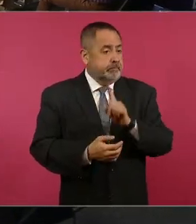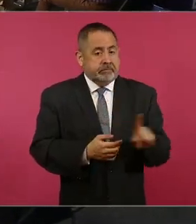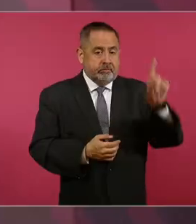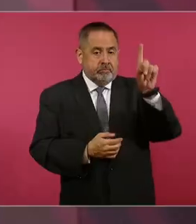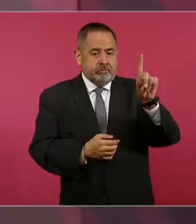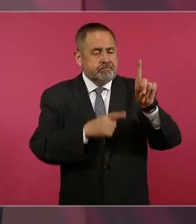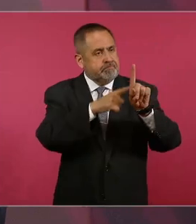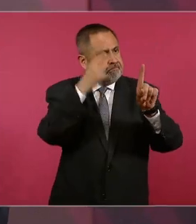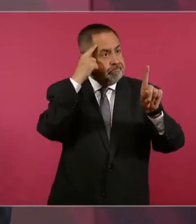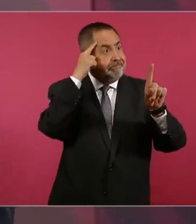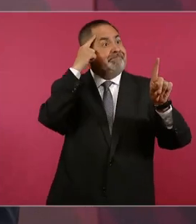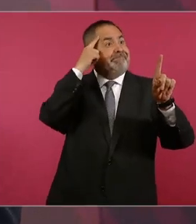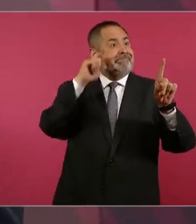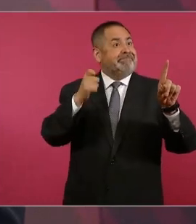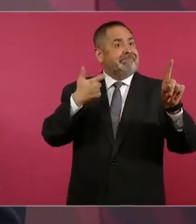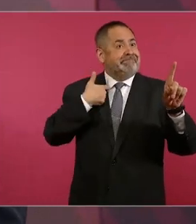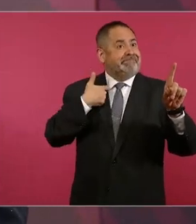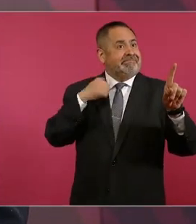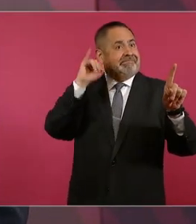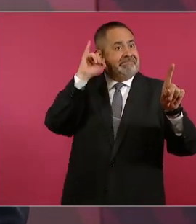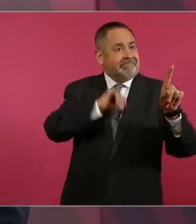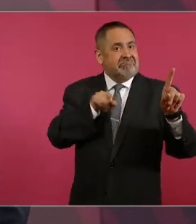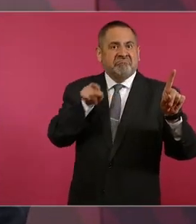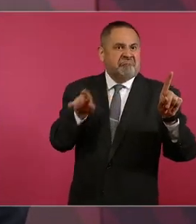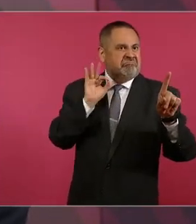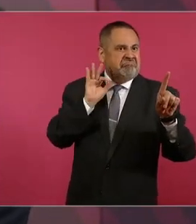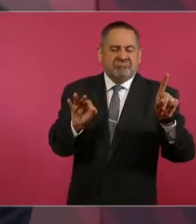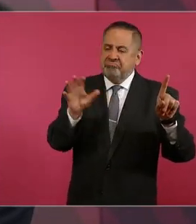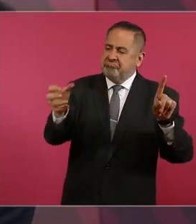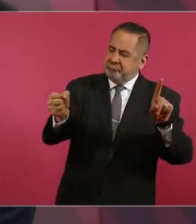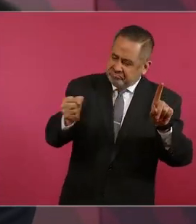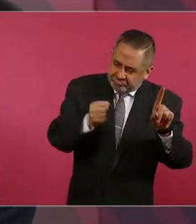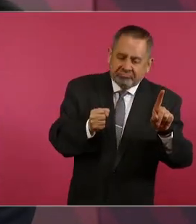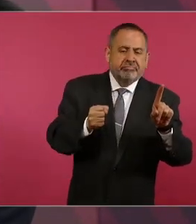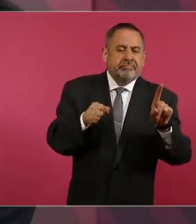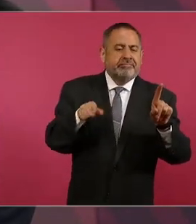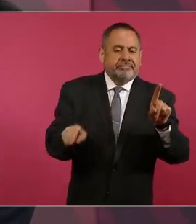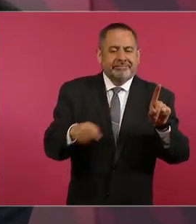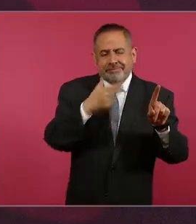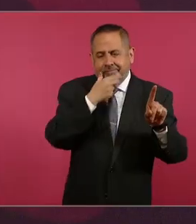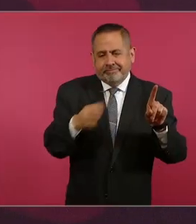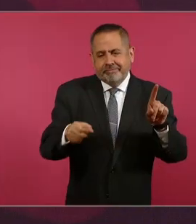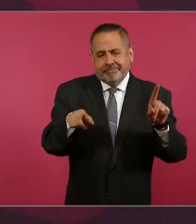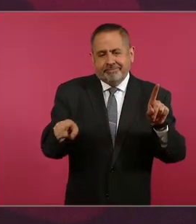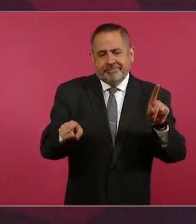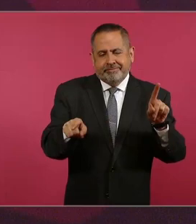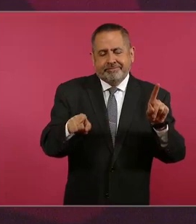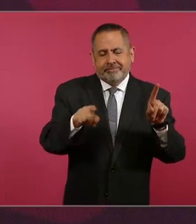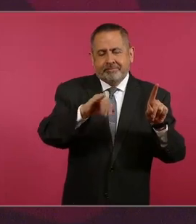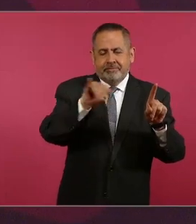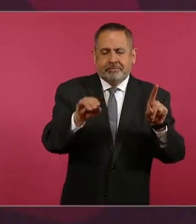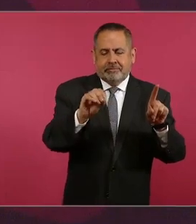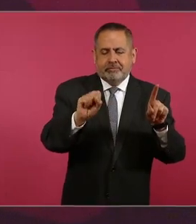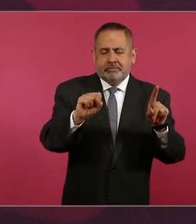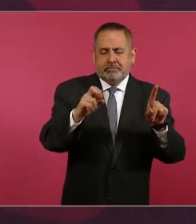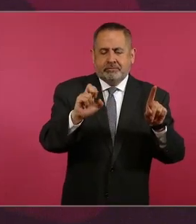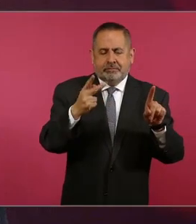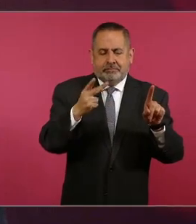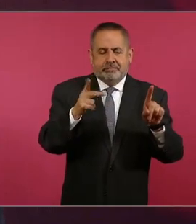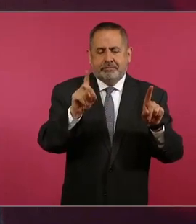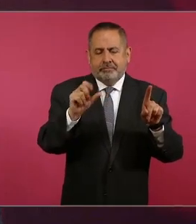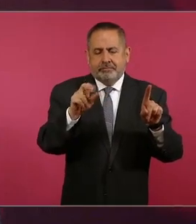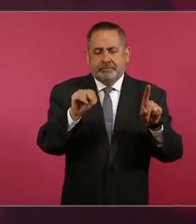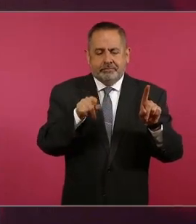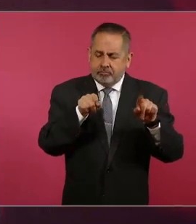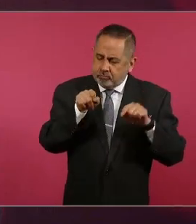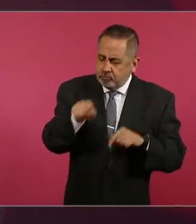nombra a su antiguo jefe, lo nombra embajador de